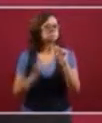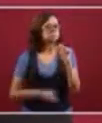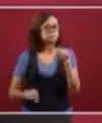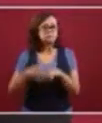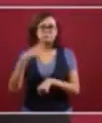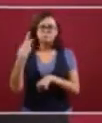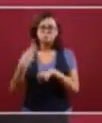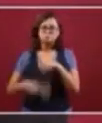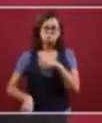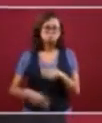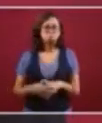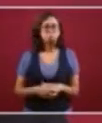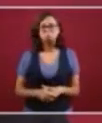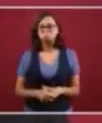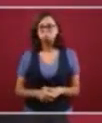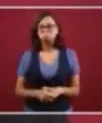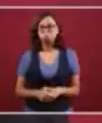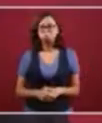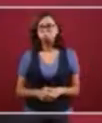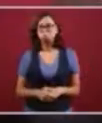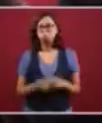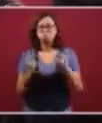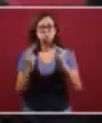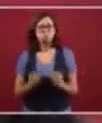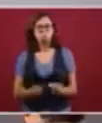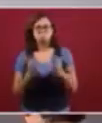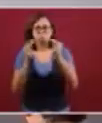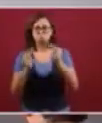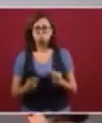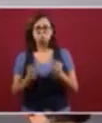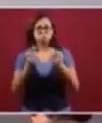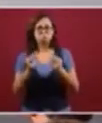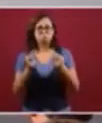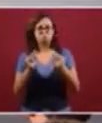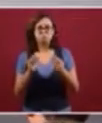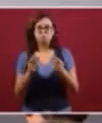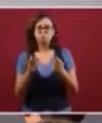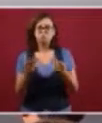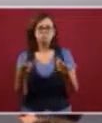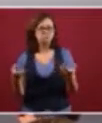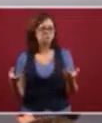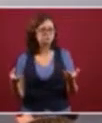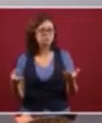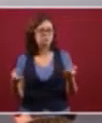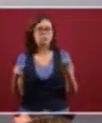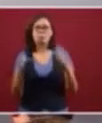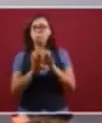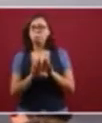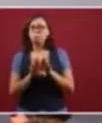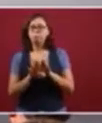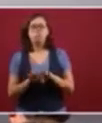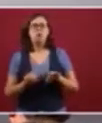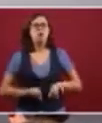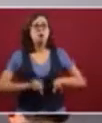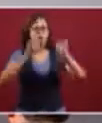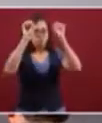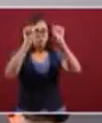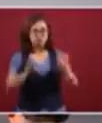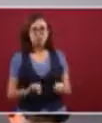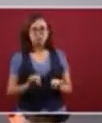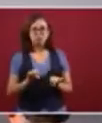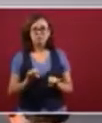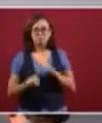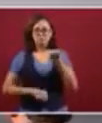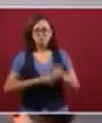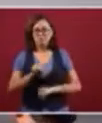cerrar los comercios y bajaban las cortinas así las imágenes se caían las bicicletas